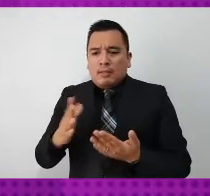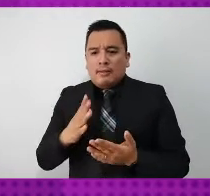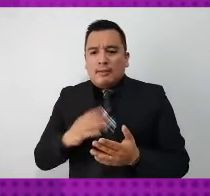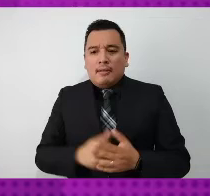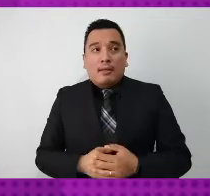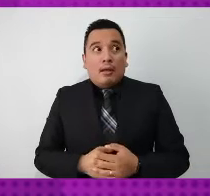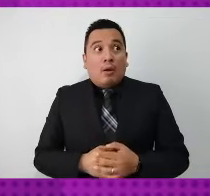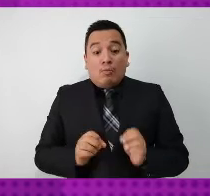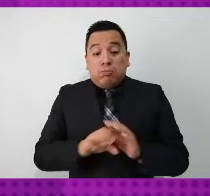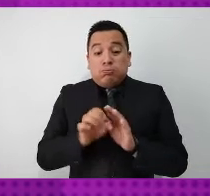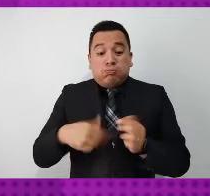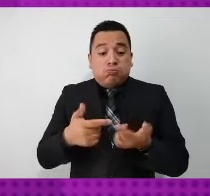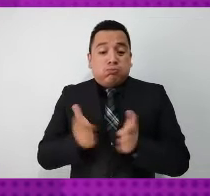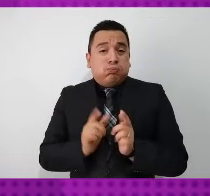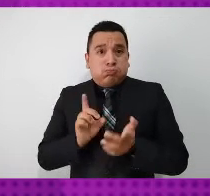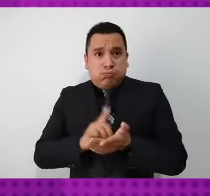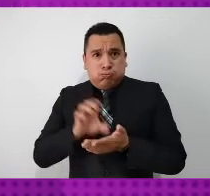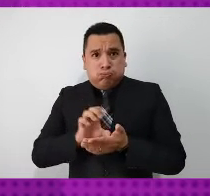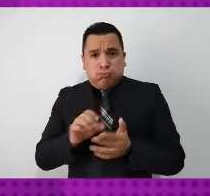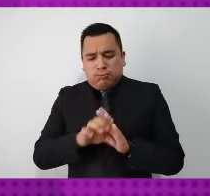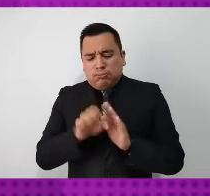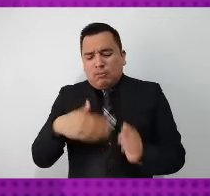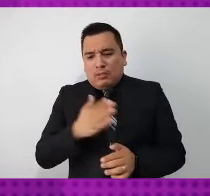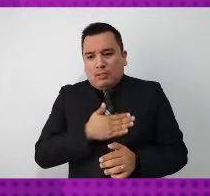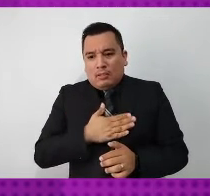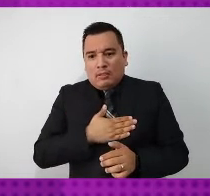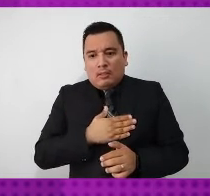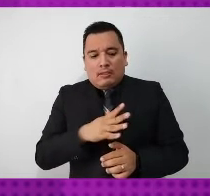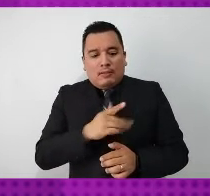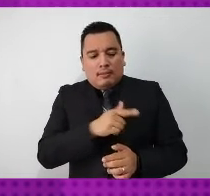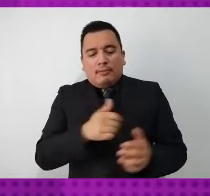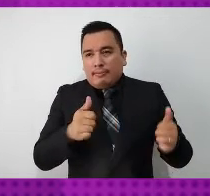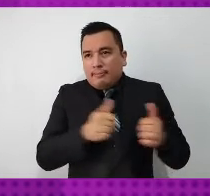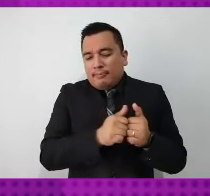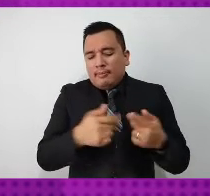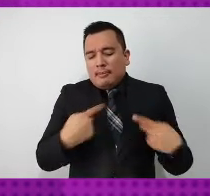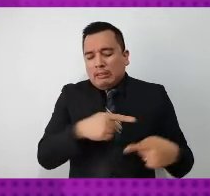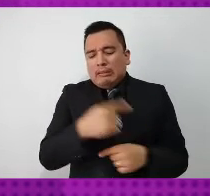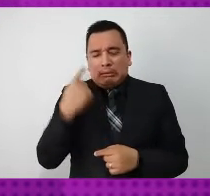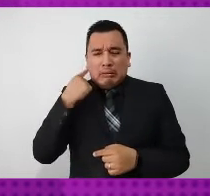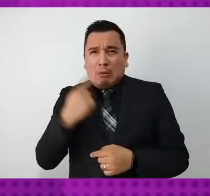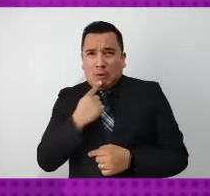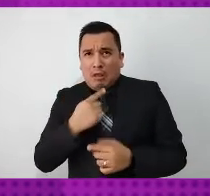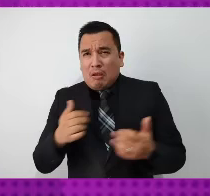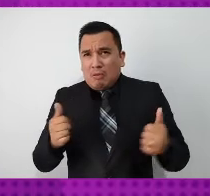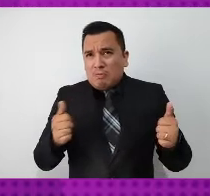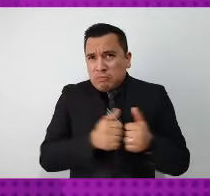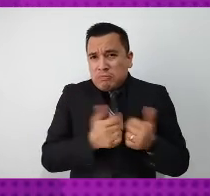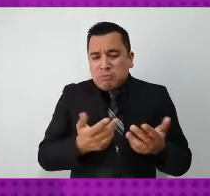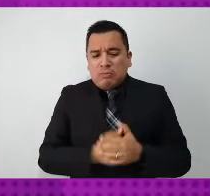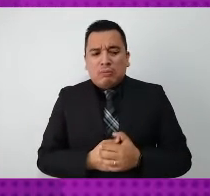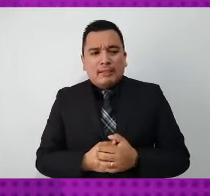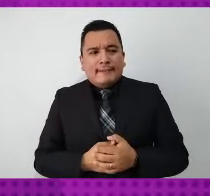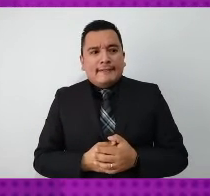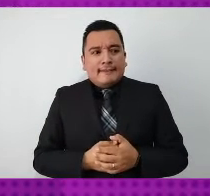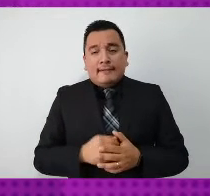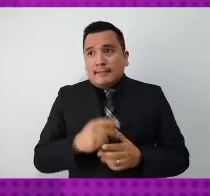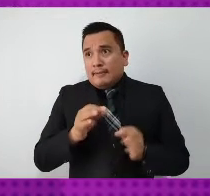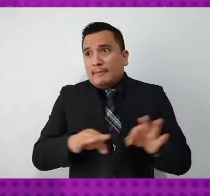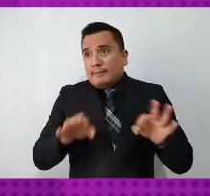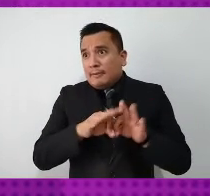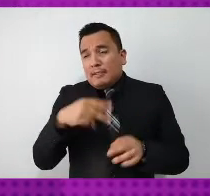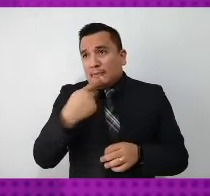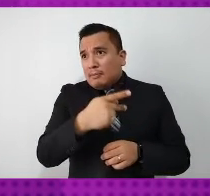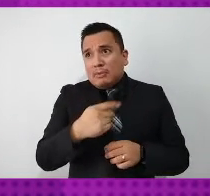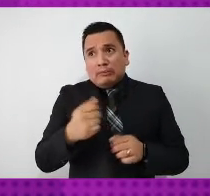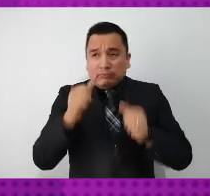yo vivo con una persona con discapacidad auditiva es importante también darle esa voz a esas personas y también el